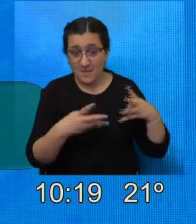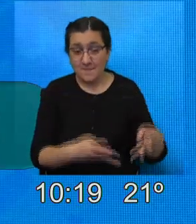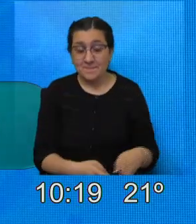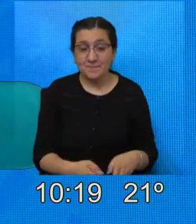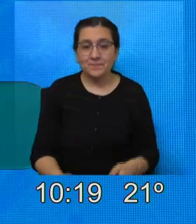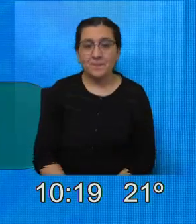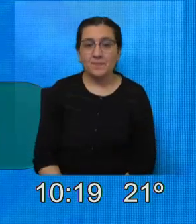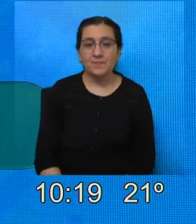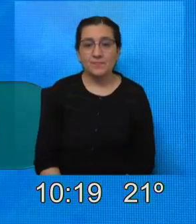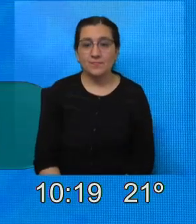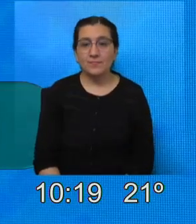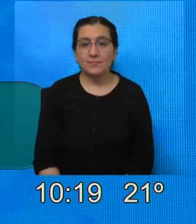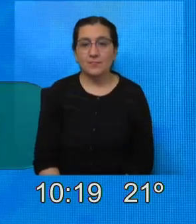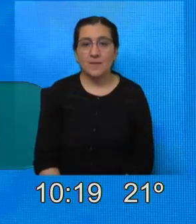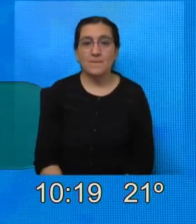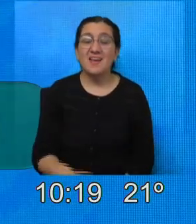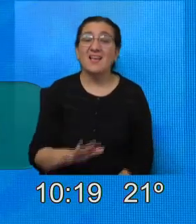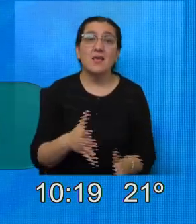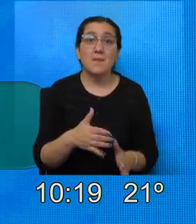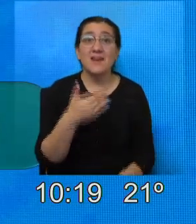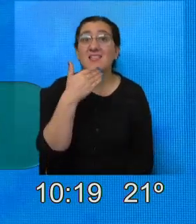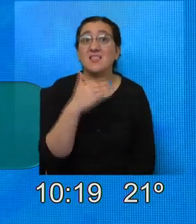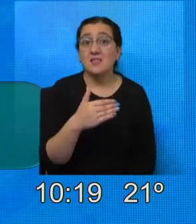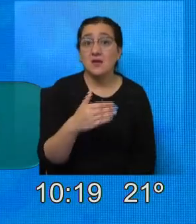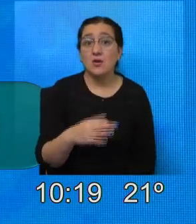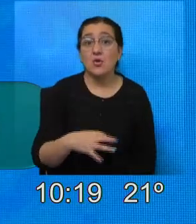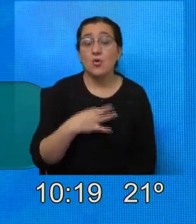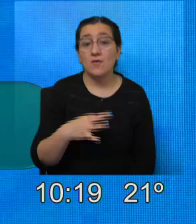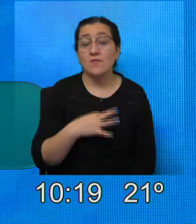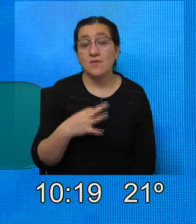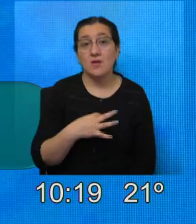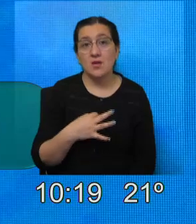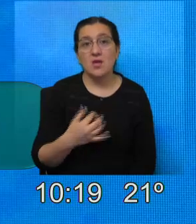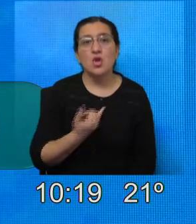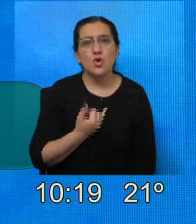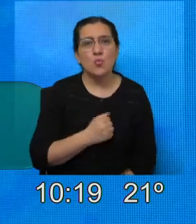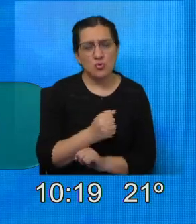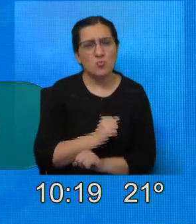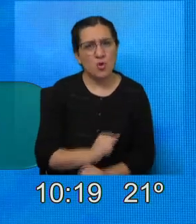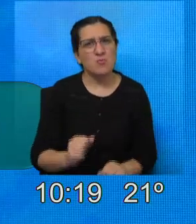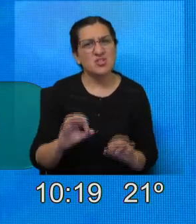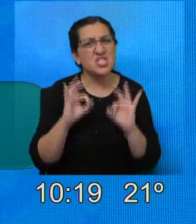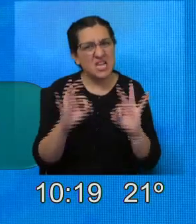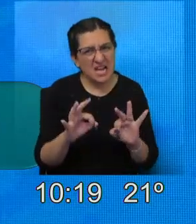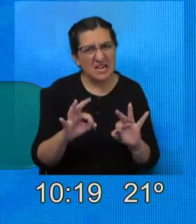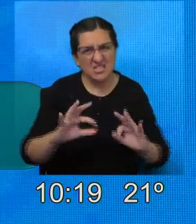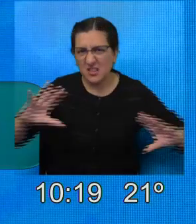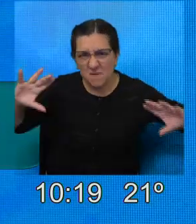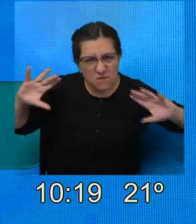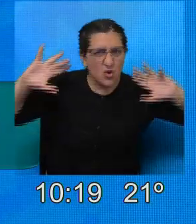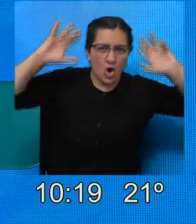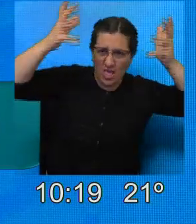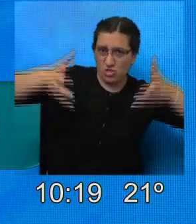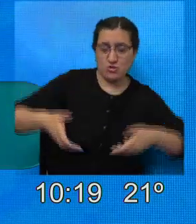poco, digamos, entender en la vivencia de hasta dónde somos capaces de llegar los seres humanos en vista